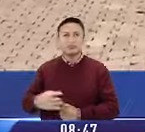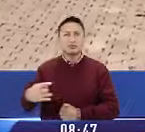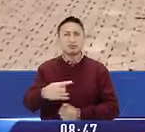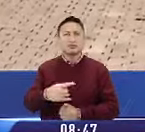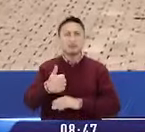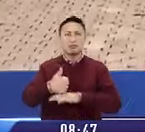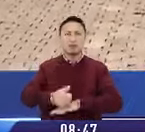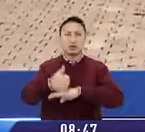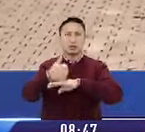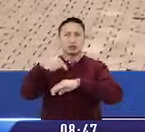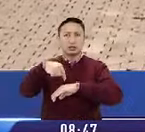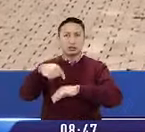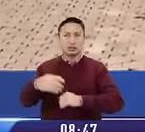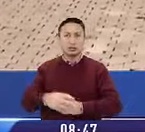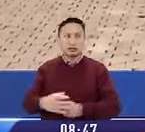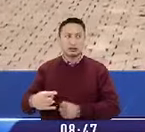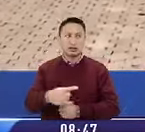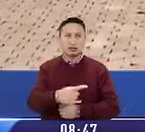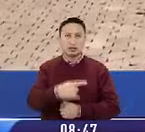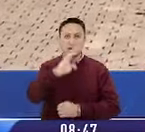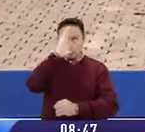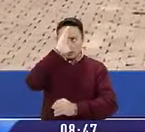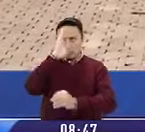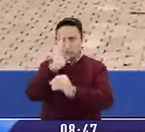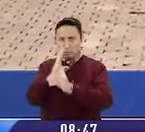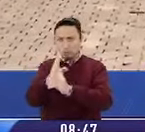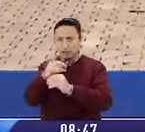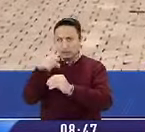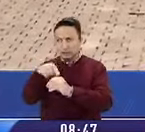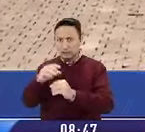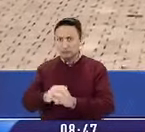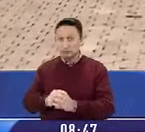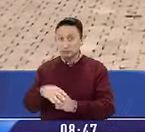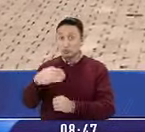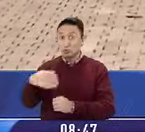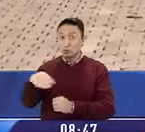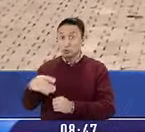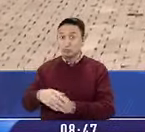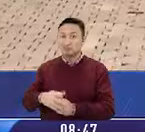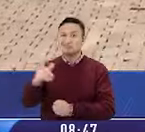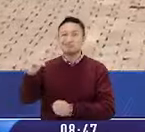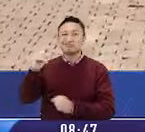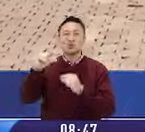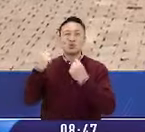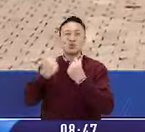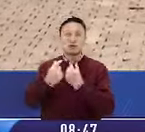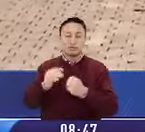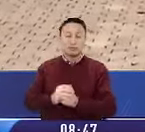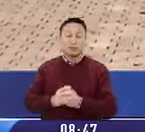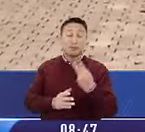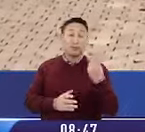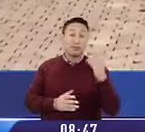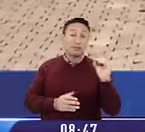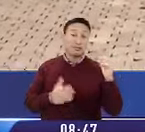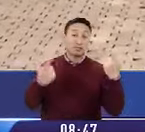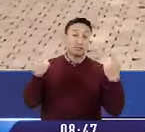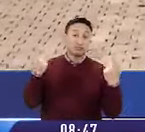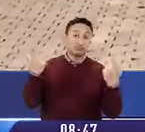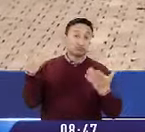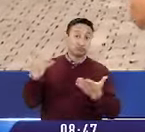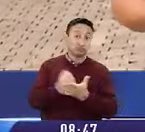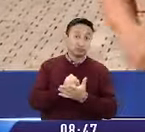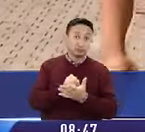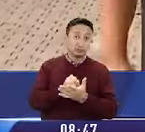las autoridades como blancos de alto valor, y al menos 20 armas de fuego